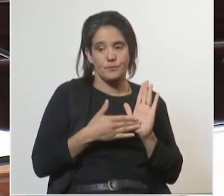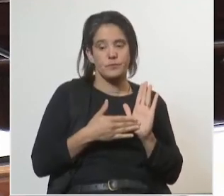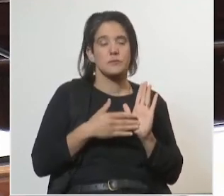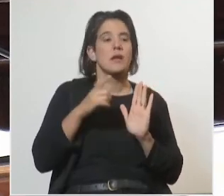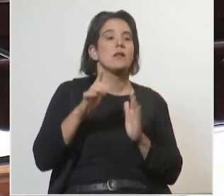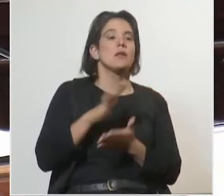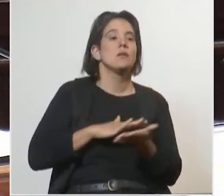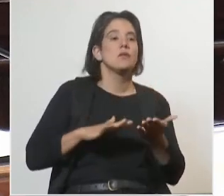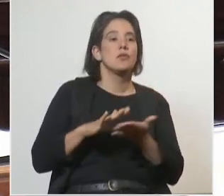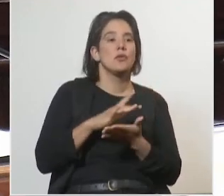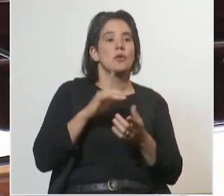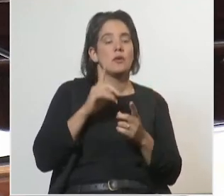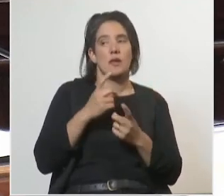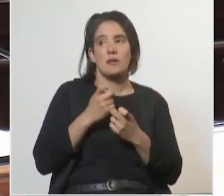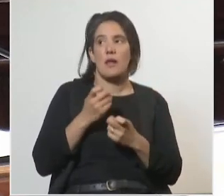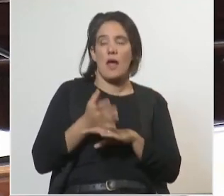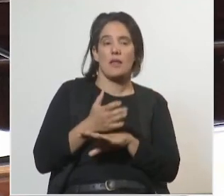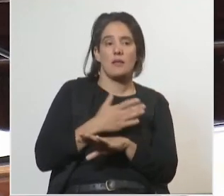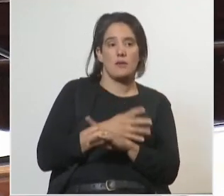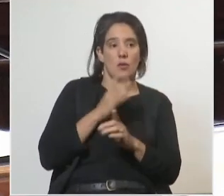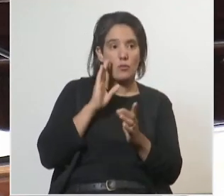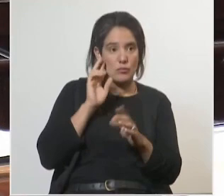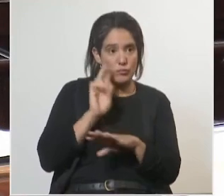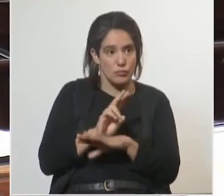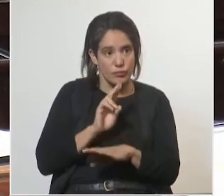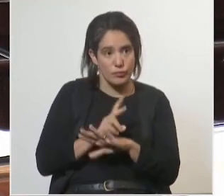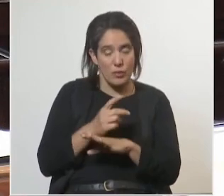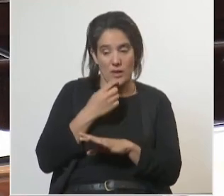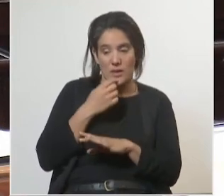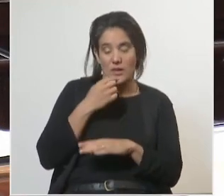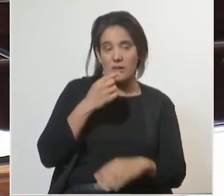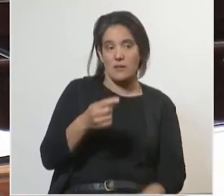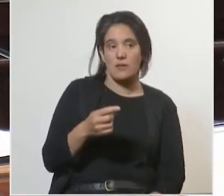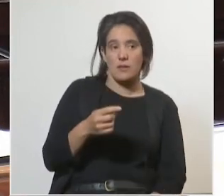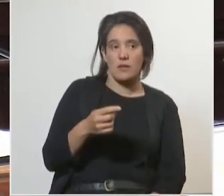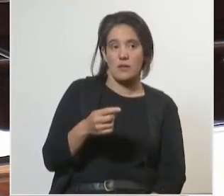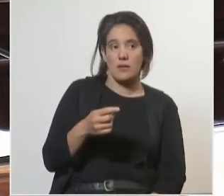si es imprescindible alguna medida cautelar de carácter personal, se